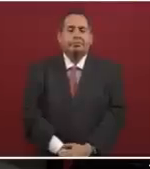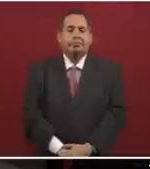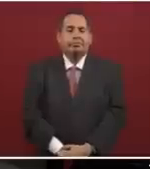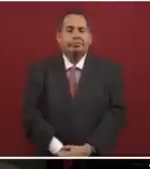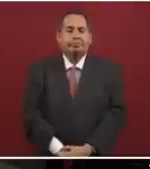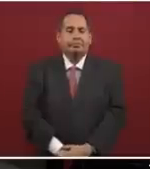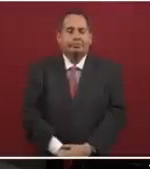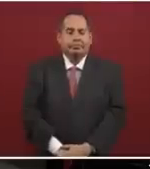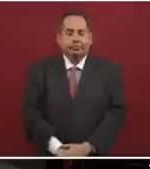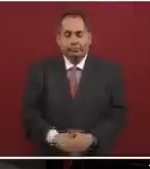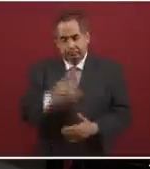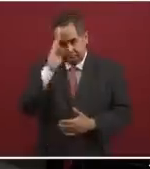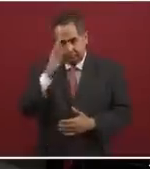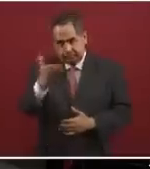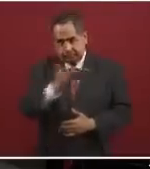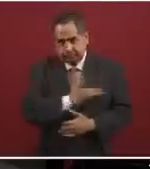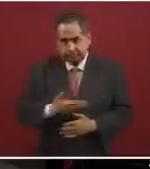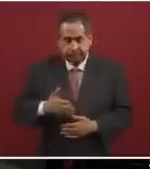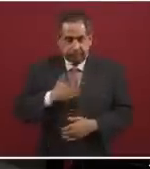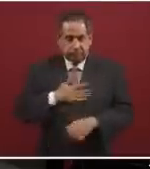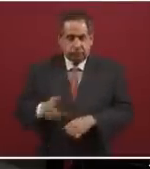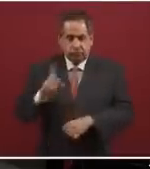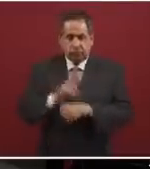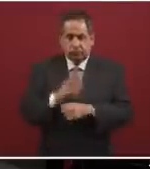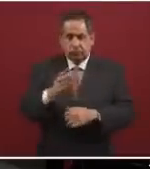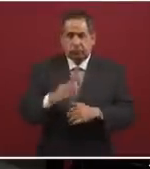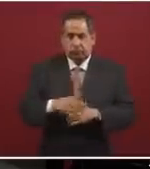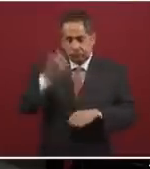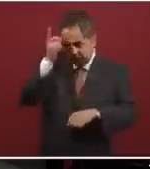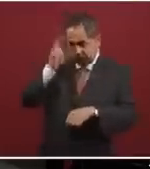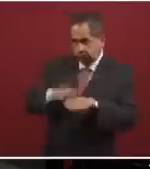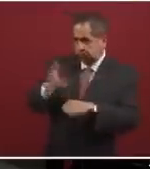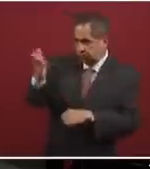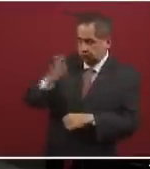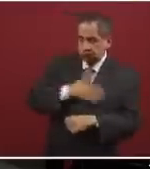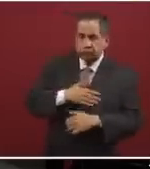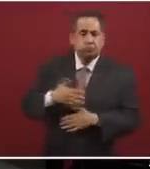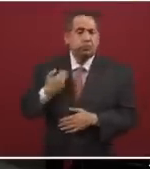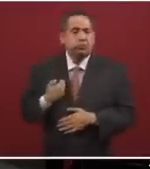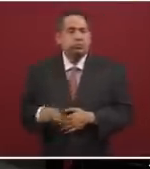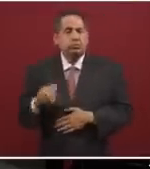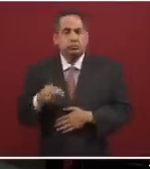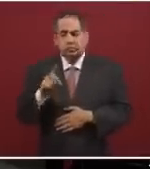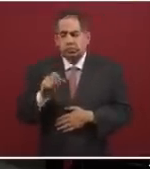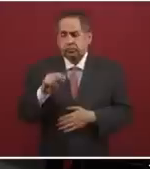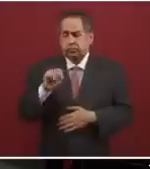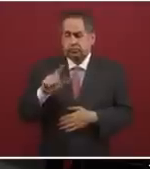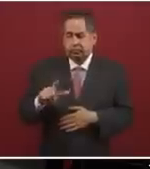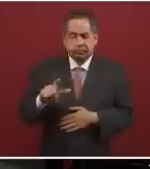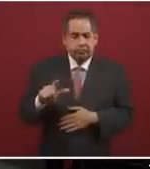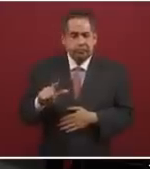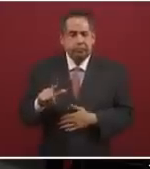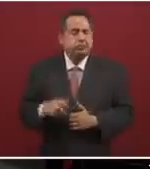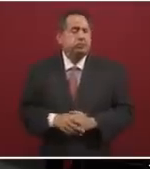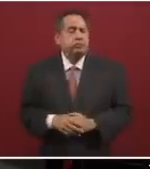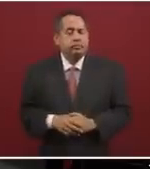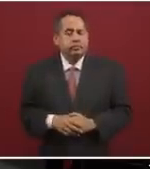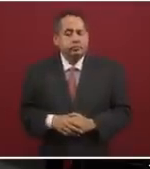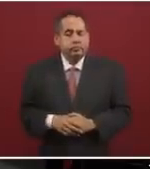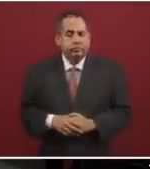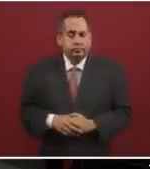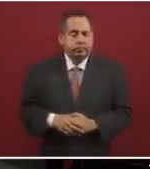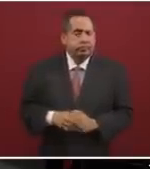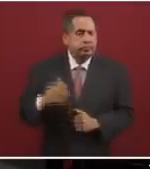presidente. Gracias. Señor presidente, muy buenos días, señor director. Daniel Marmolejo, La Cuarta República. Hubo una